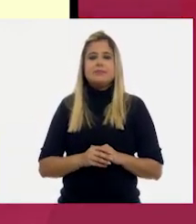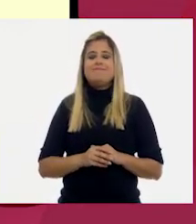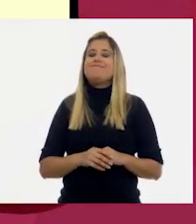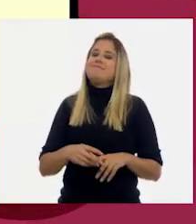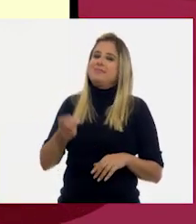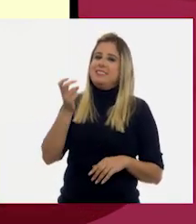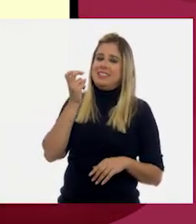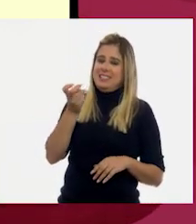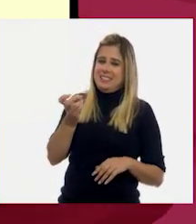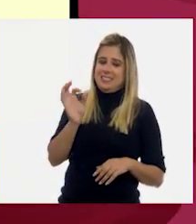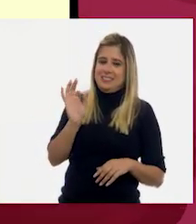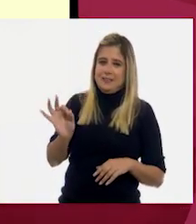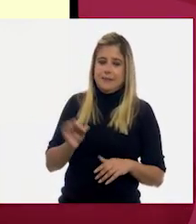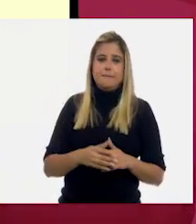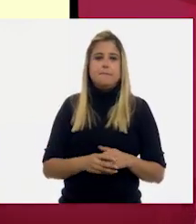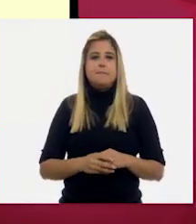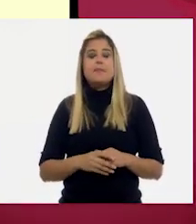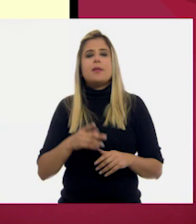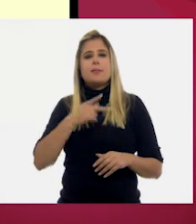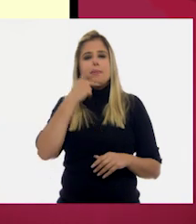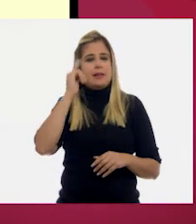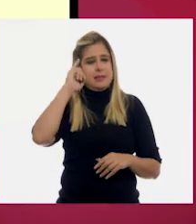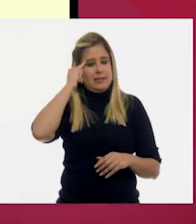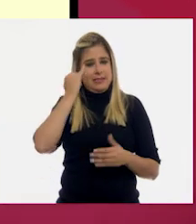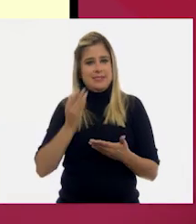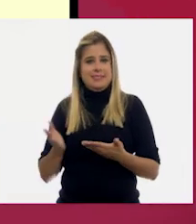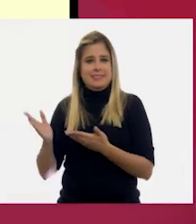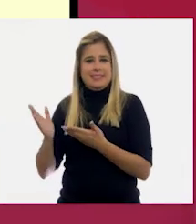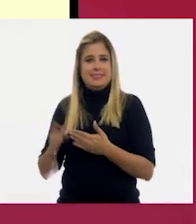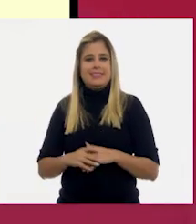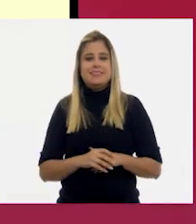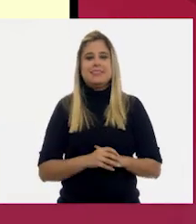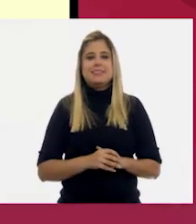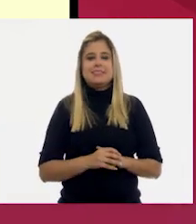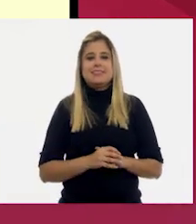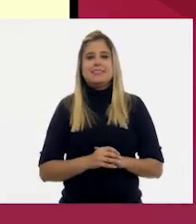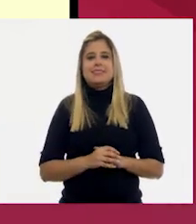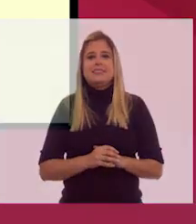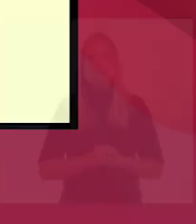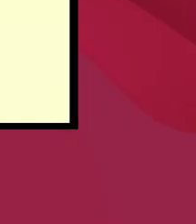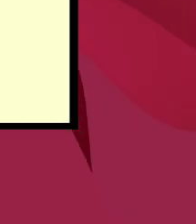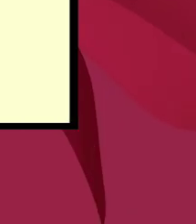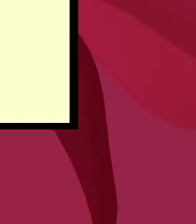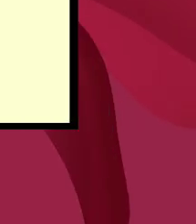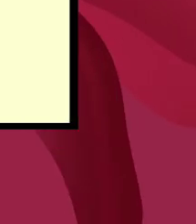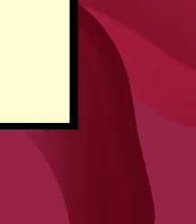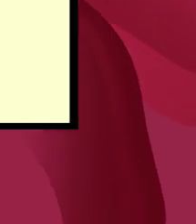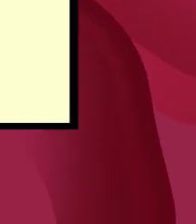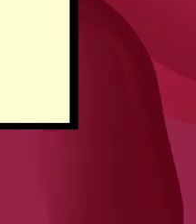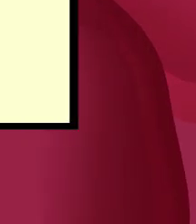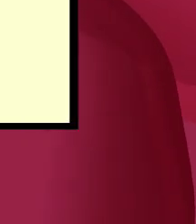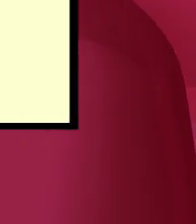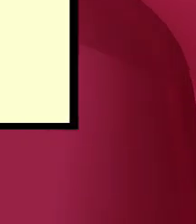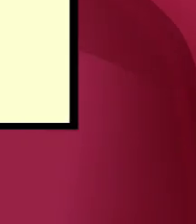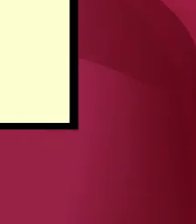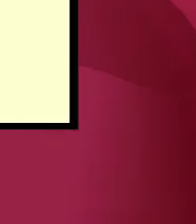Así es. Nututuyante yo, nuca betiño, nuca y bescua,